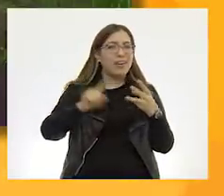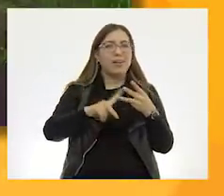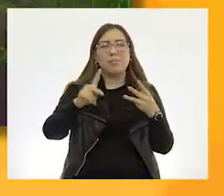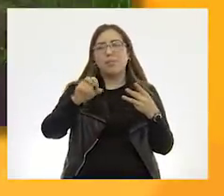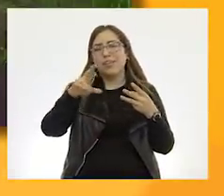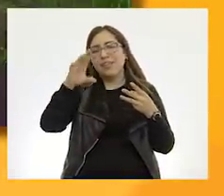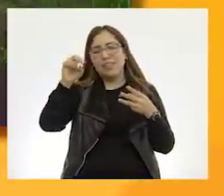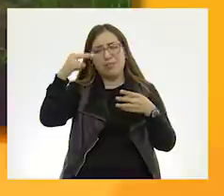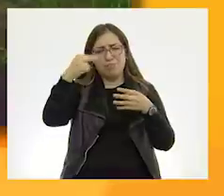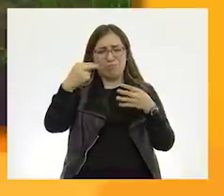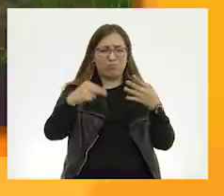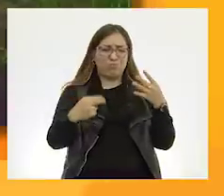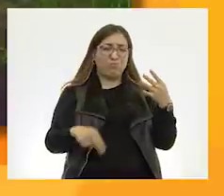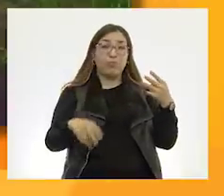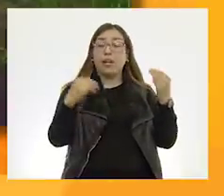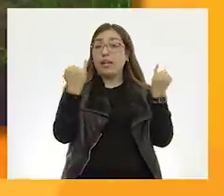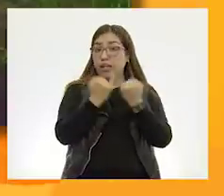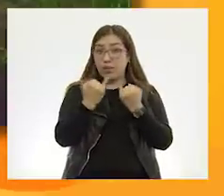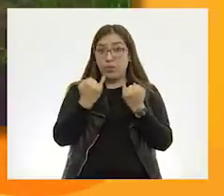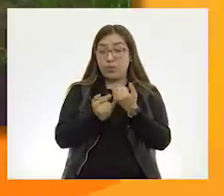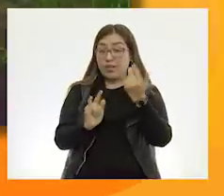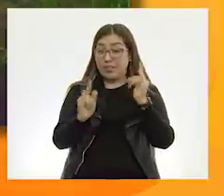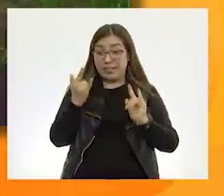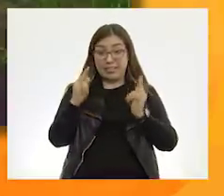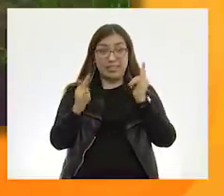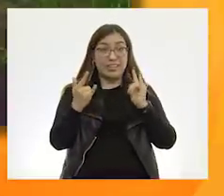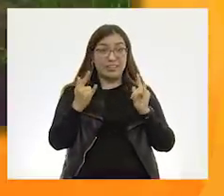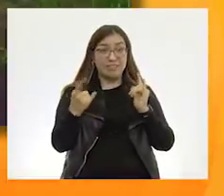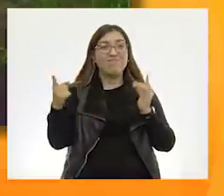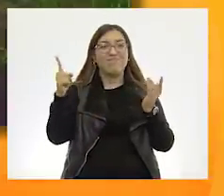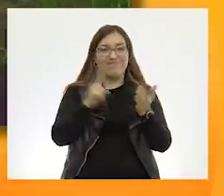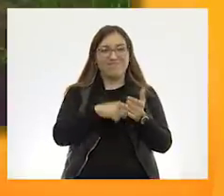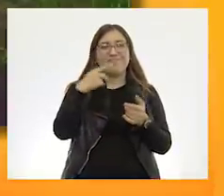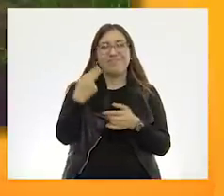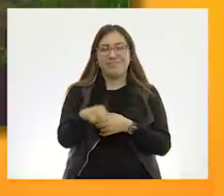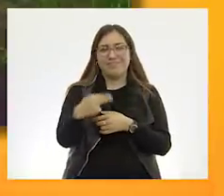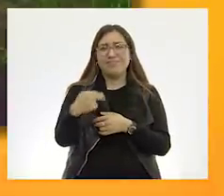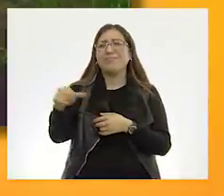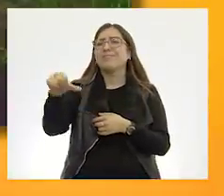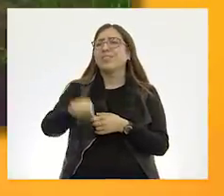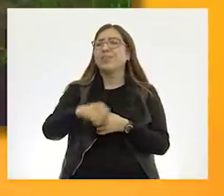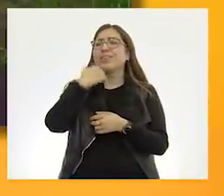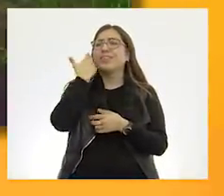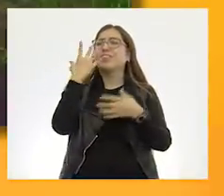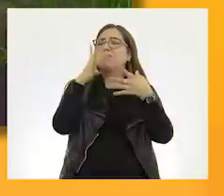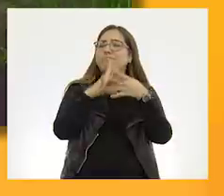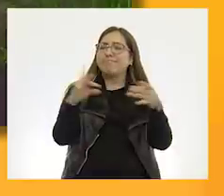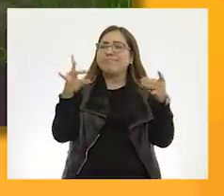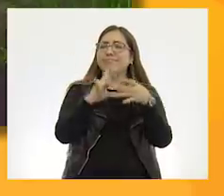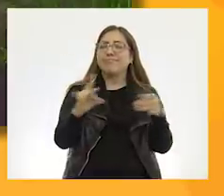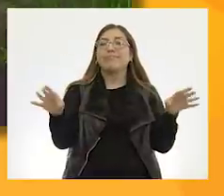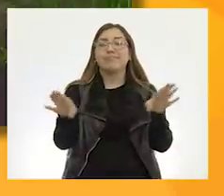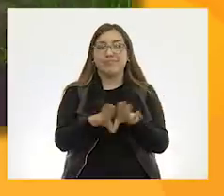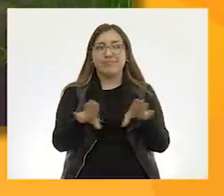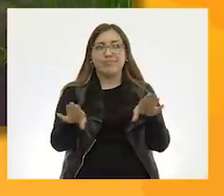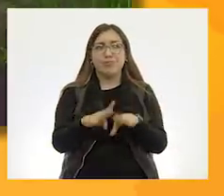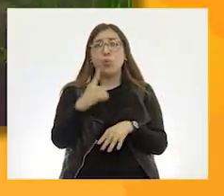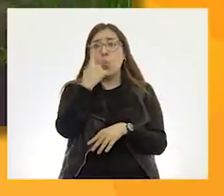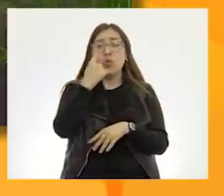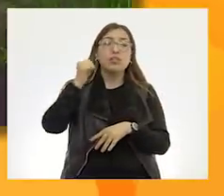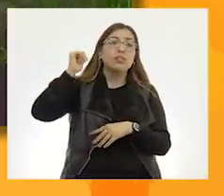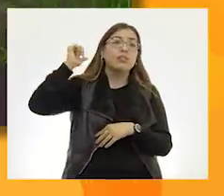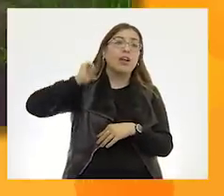títeres también reciben nombres. Y hoy quiero platicarles rápidamente algunas de sus técnicas. Una de las más